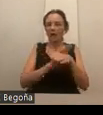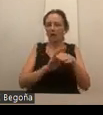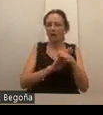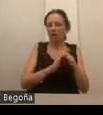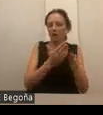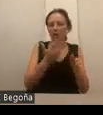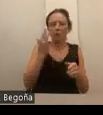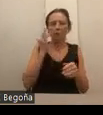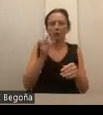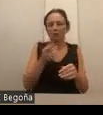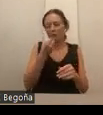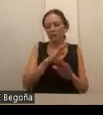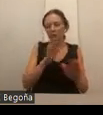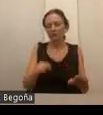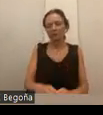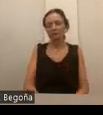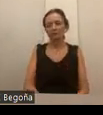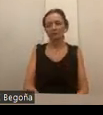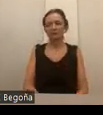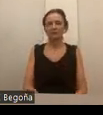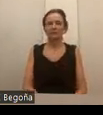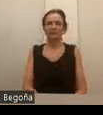pueden venir muy bien.